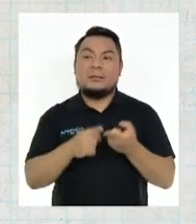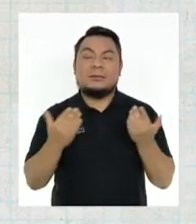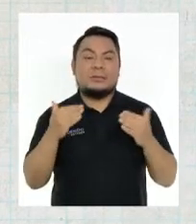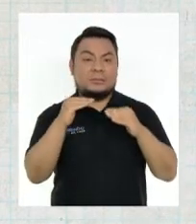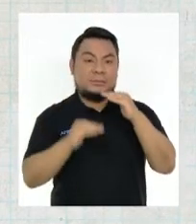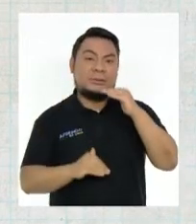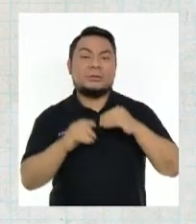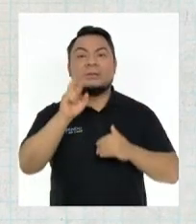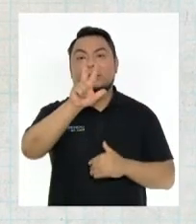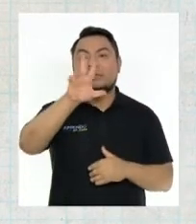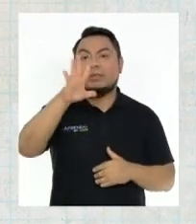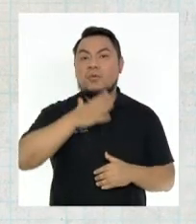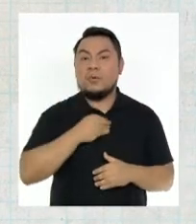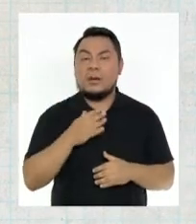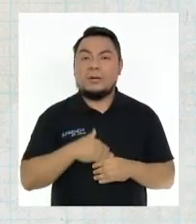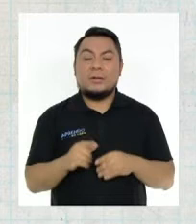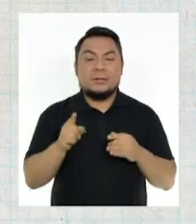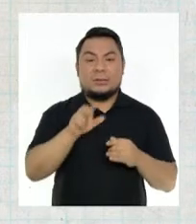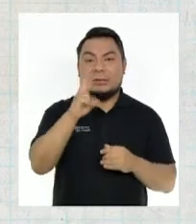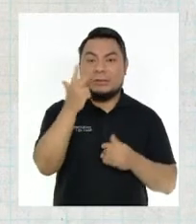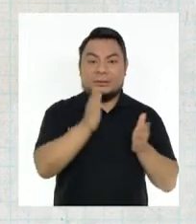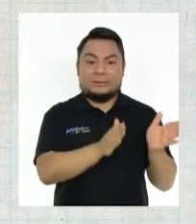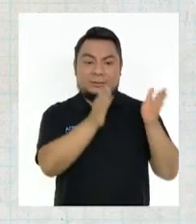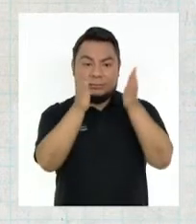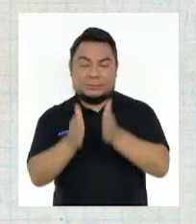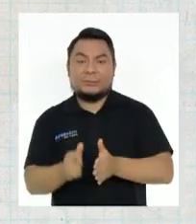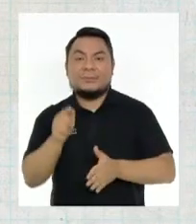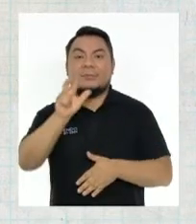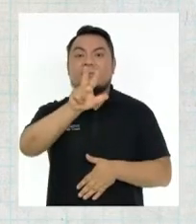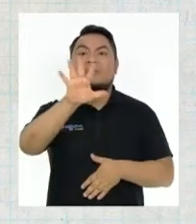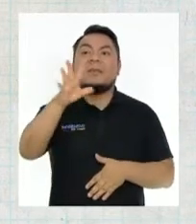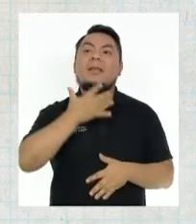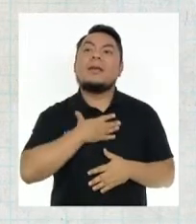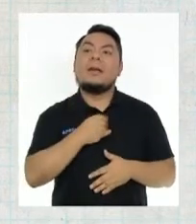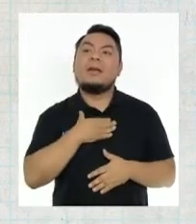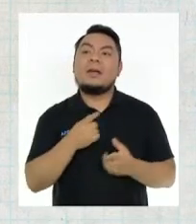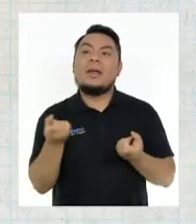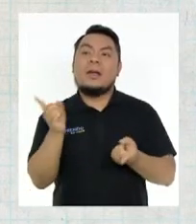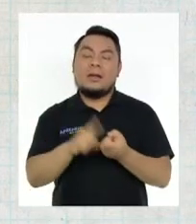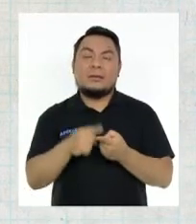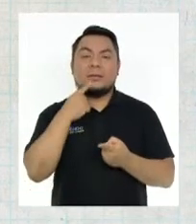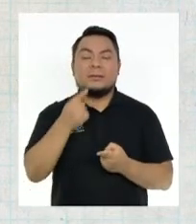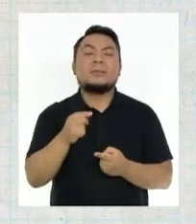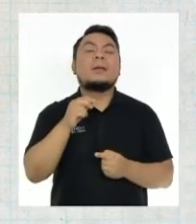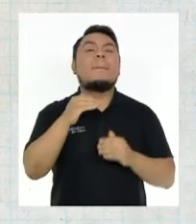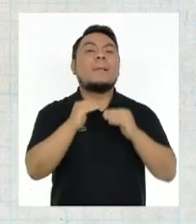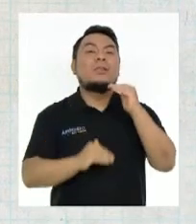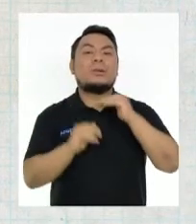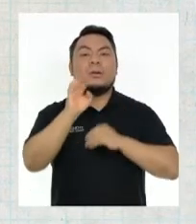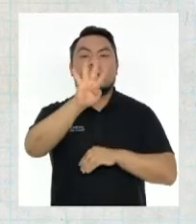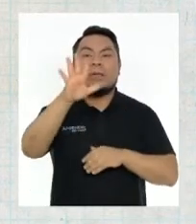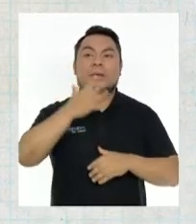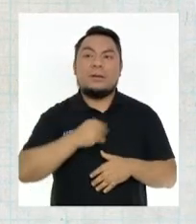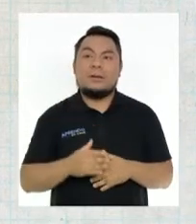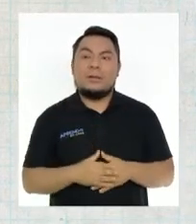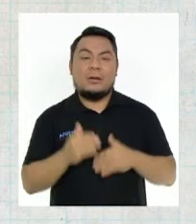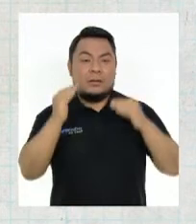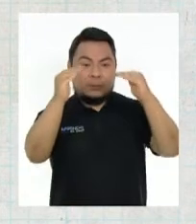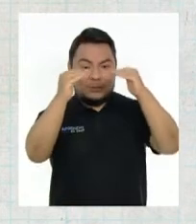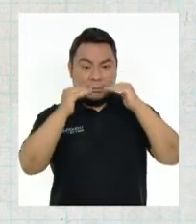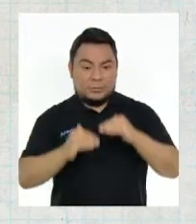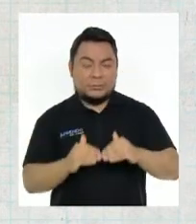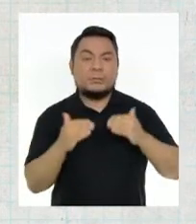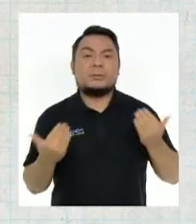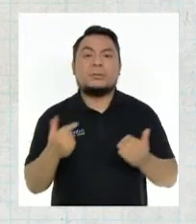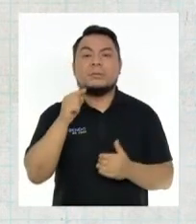de 35. En el tercer intervalo, desde los 35 años hasta los menores de 45. En el cuarto